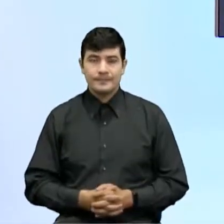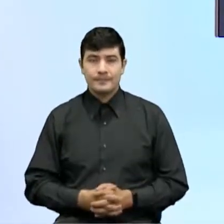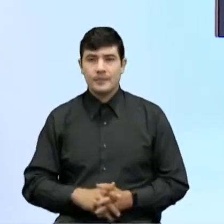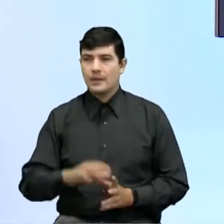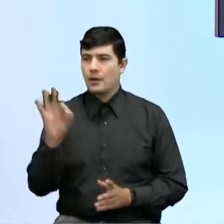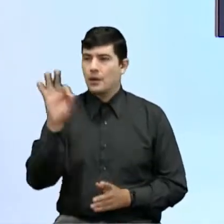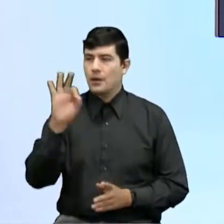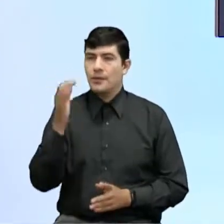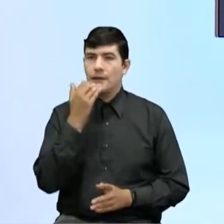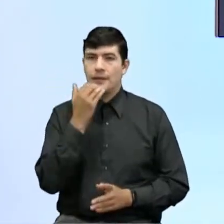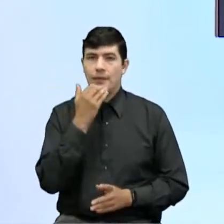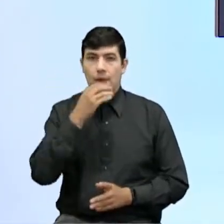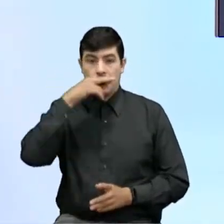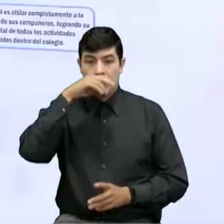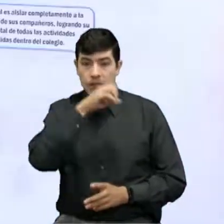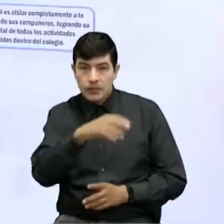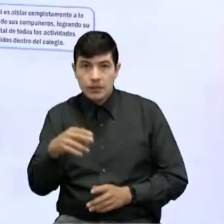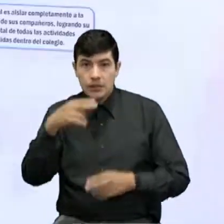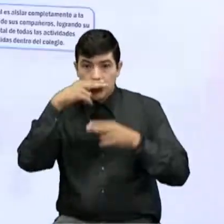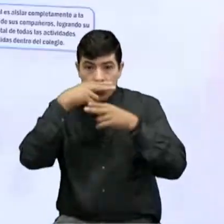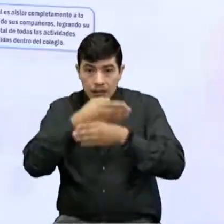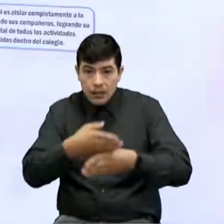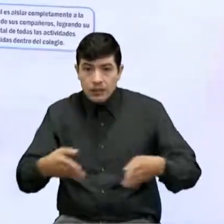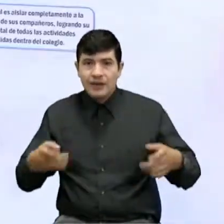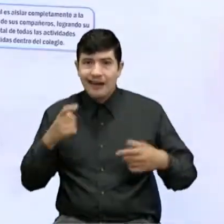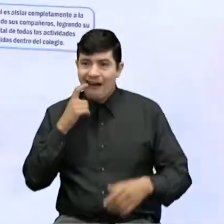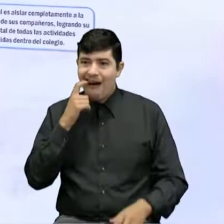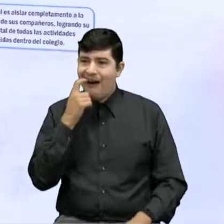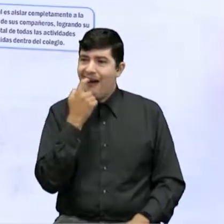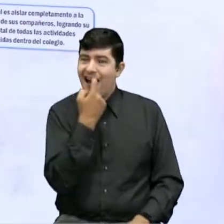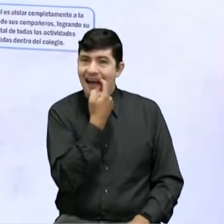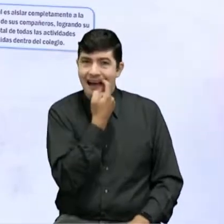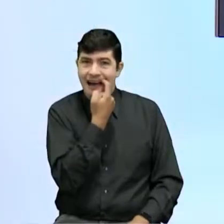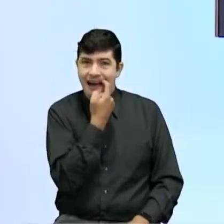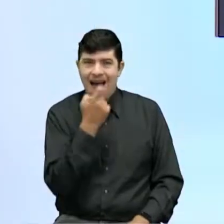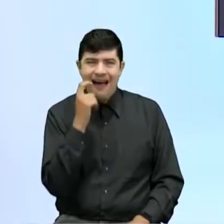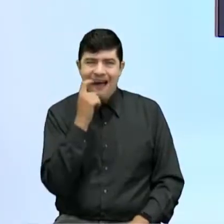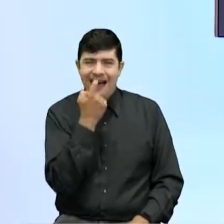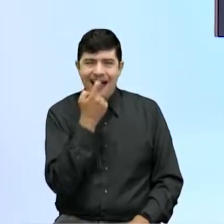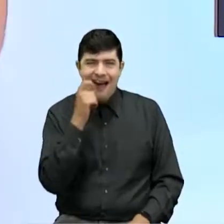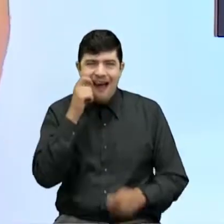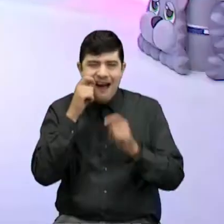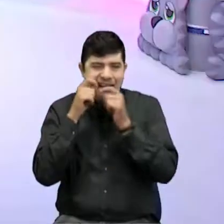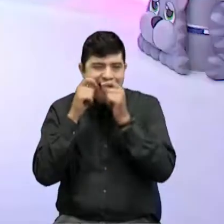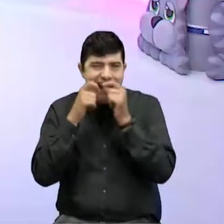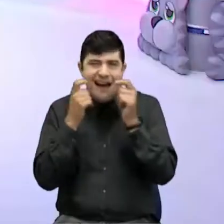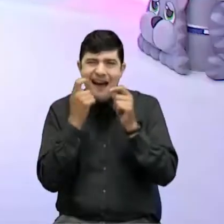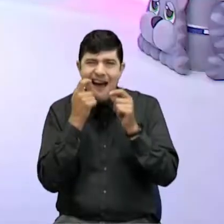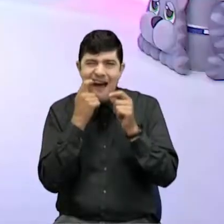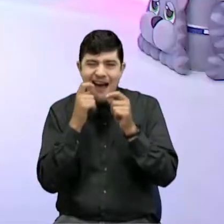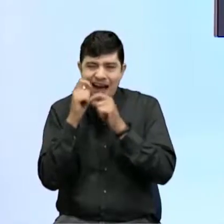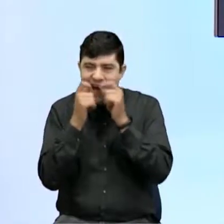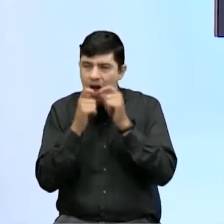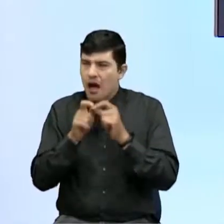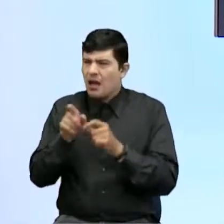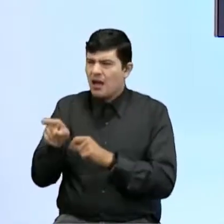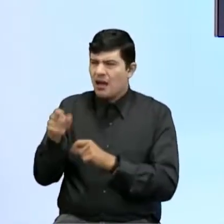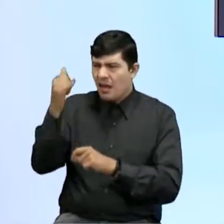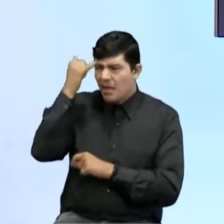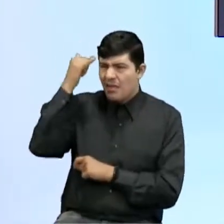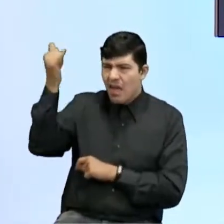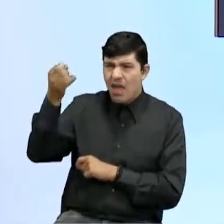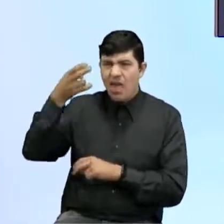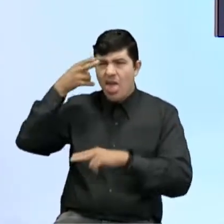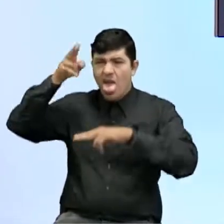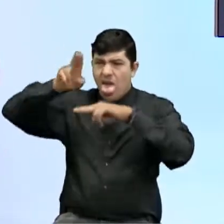llega algún niño con brackets, correcto. El primer niño que llega con brackets al salón. Entonces empiezan a inventarle un mundo